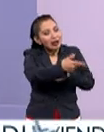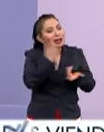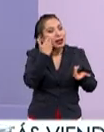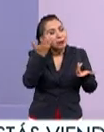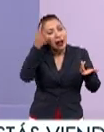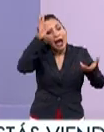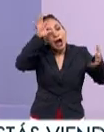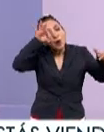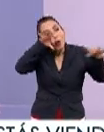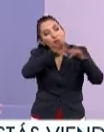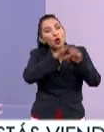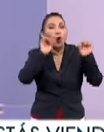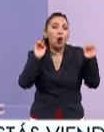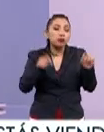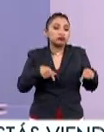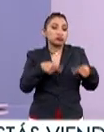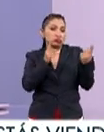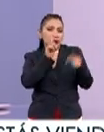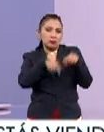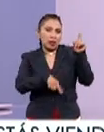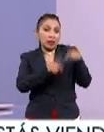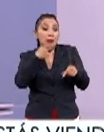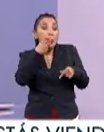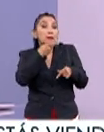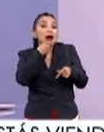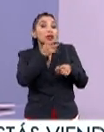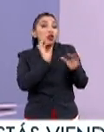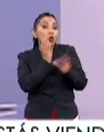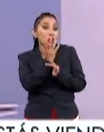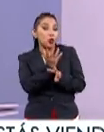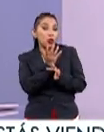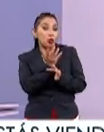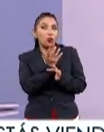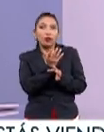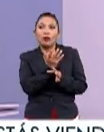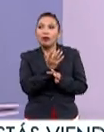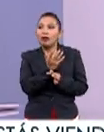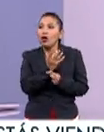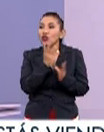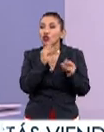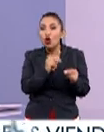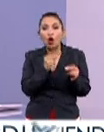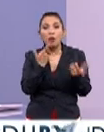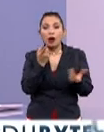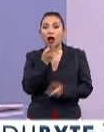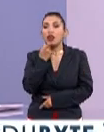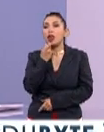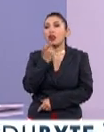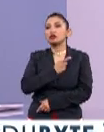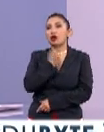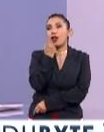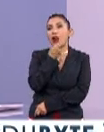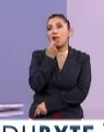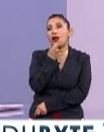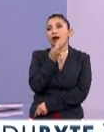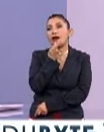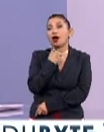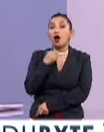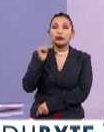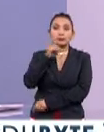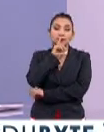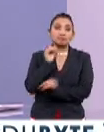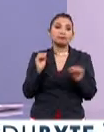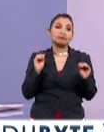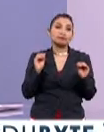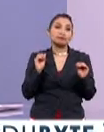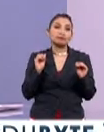llegar a acuerdos o desacuerdos, pero hablándolo, ¿no? No, sí. no en monólogos, ¿no? Cada uno,